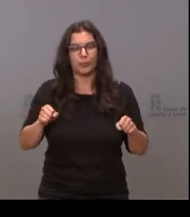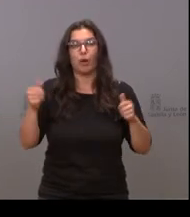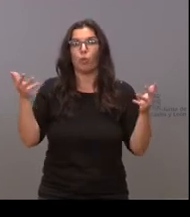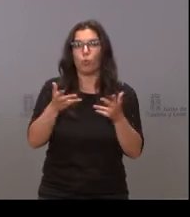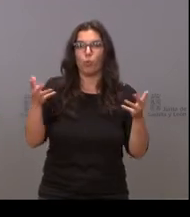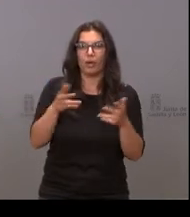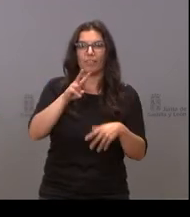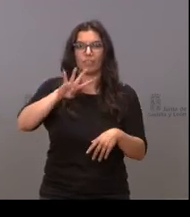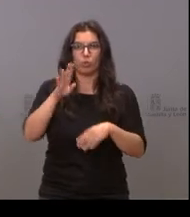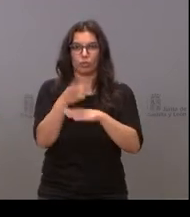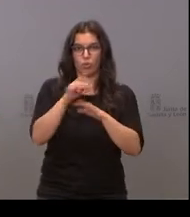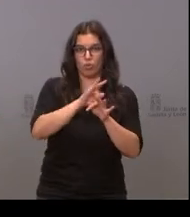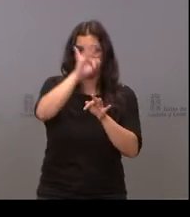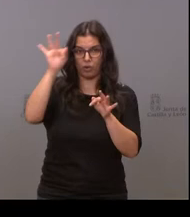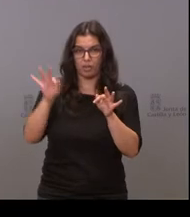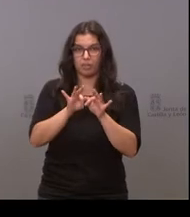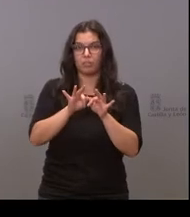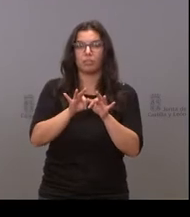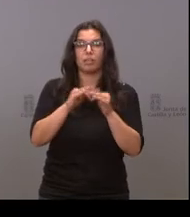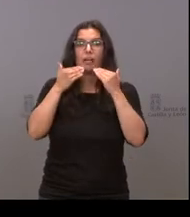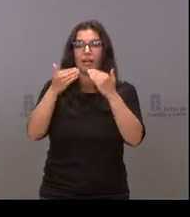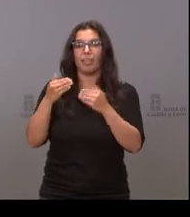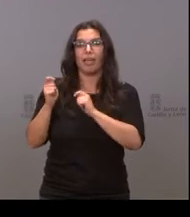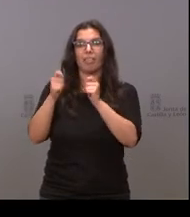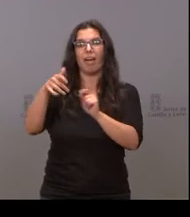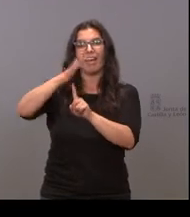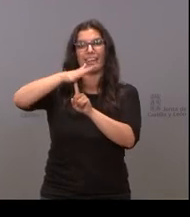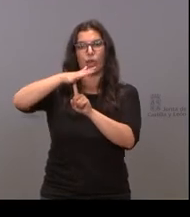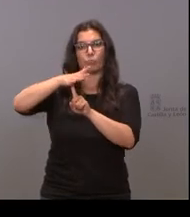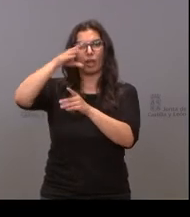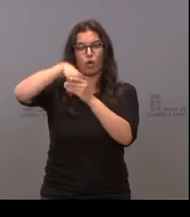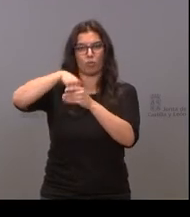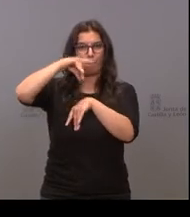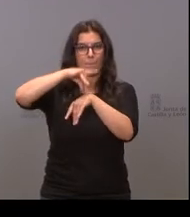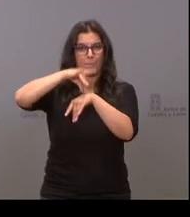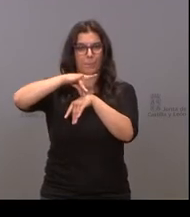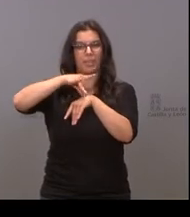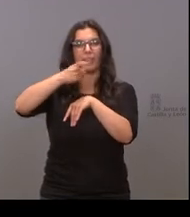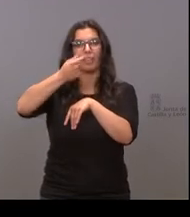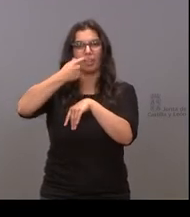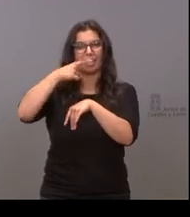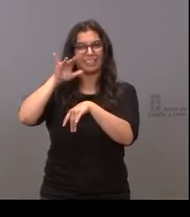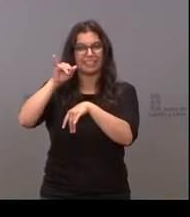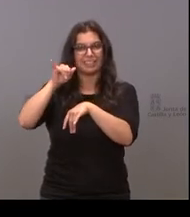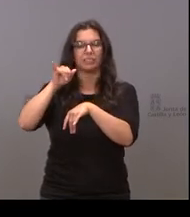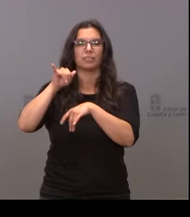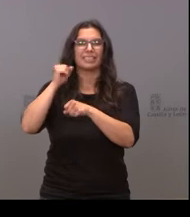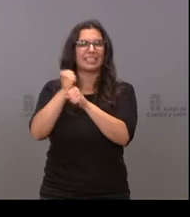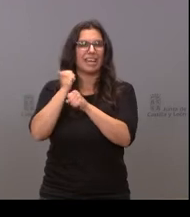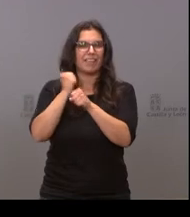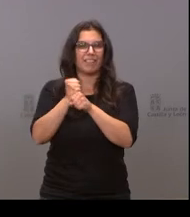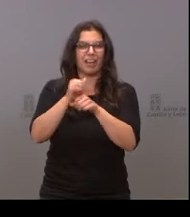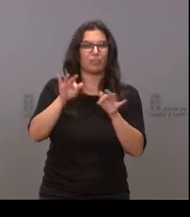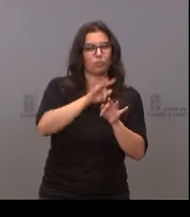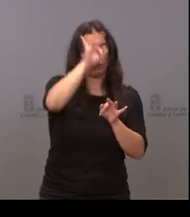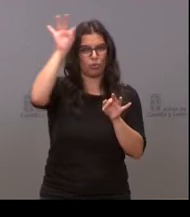24 horas con el helicóptero medicalizado que va a trabajar todas y cada una de las horas